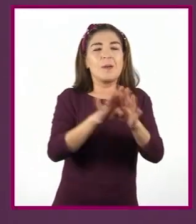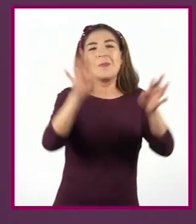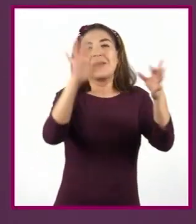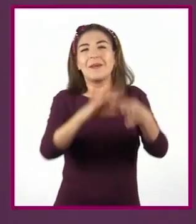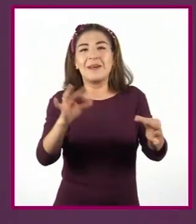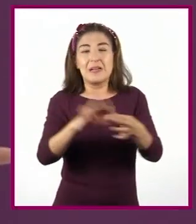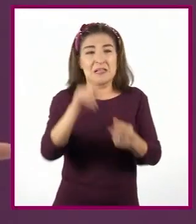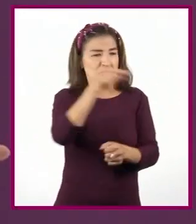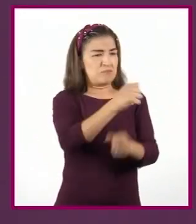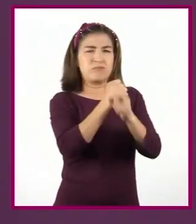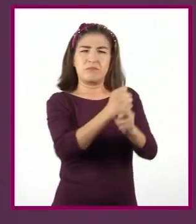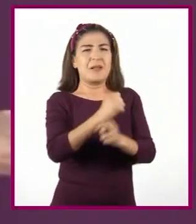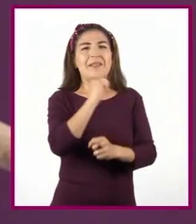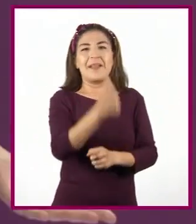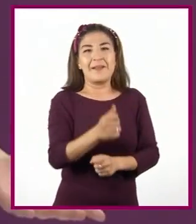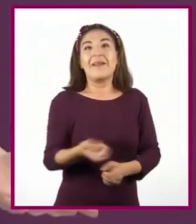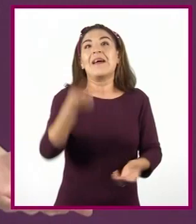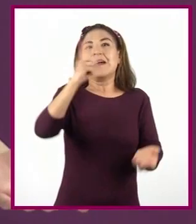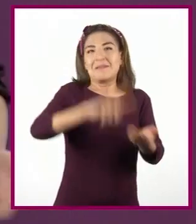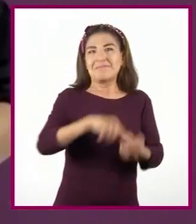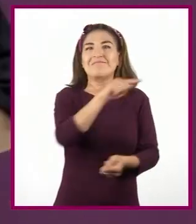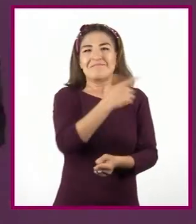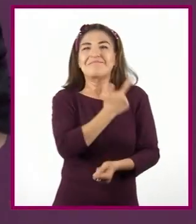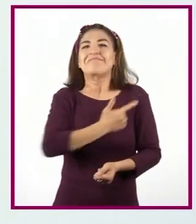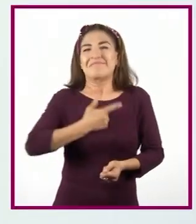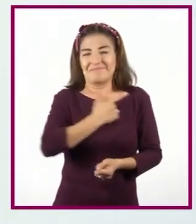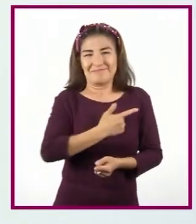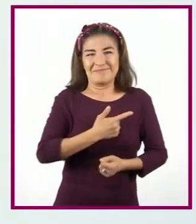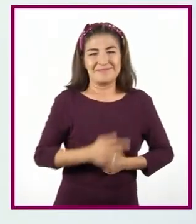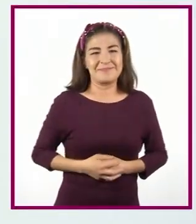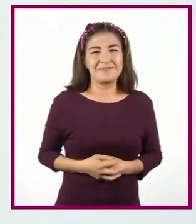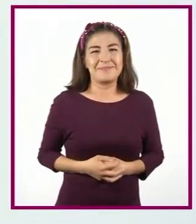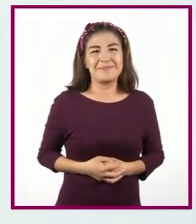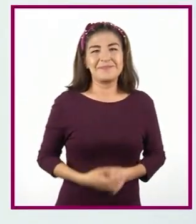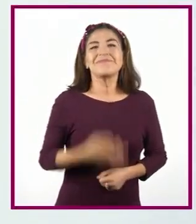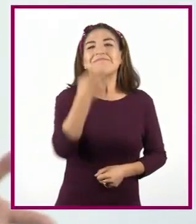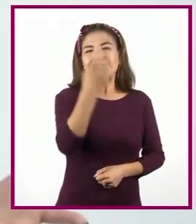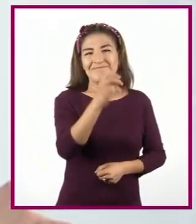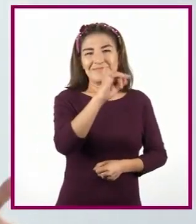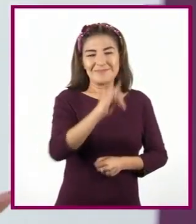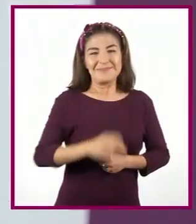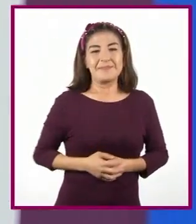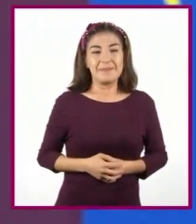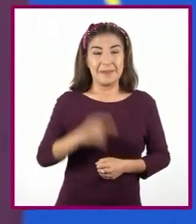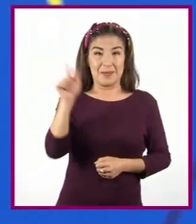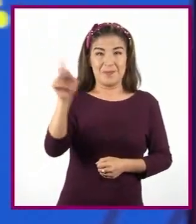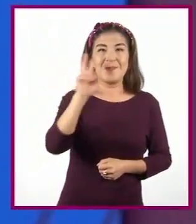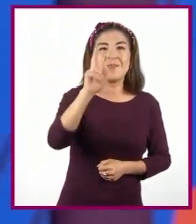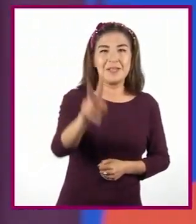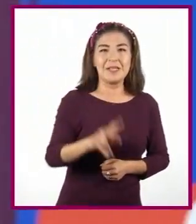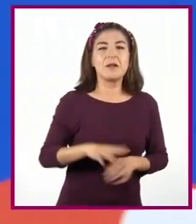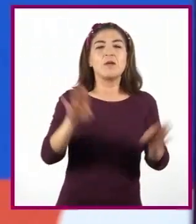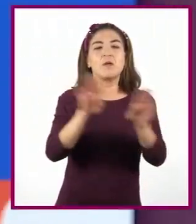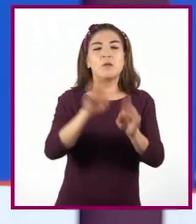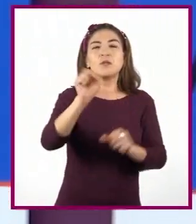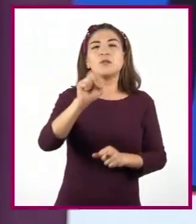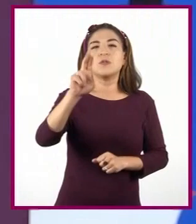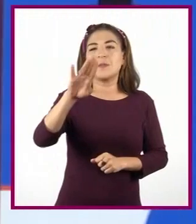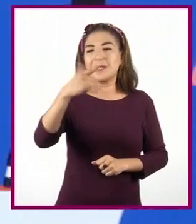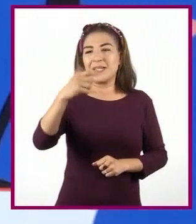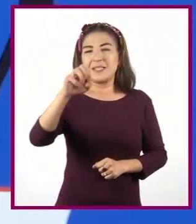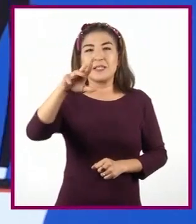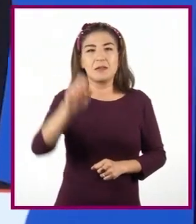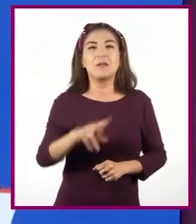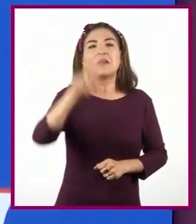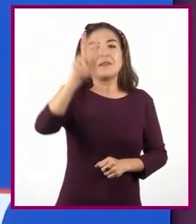que él no sufre, más bien le encanta lo que hace. Así es, como observaron, el subgénero es más